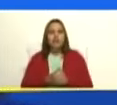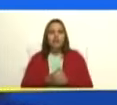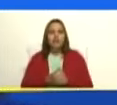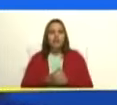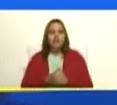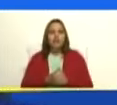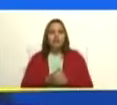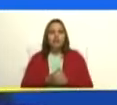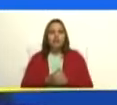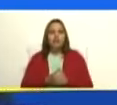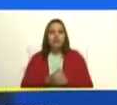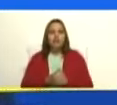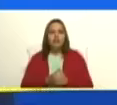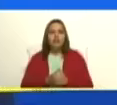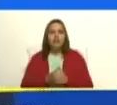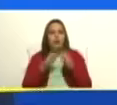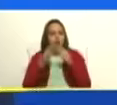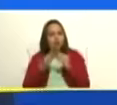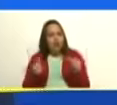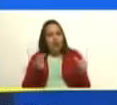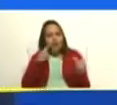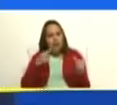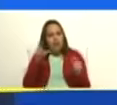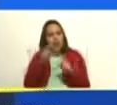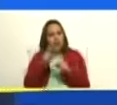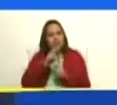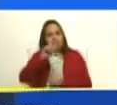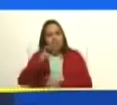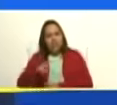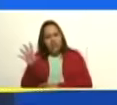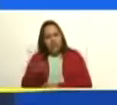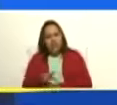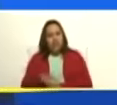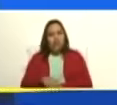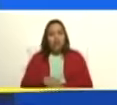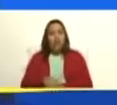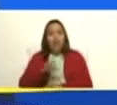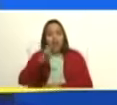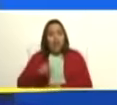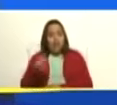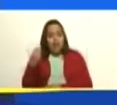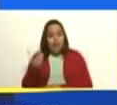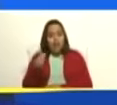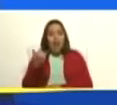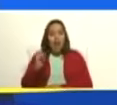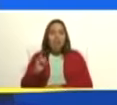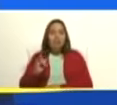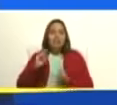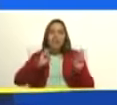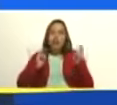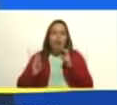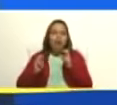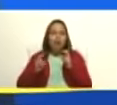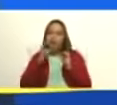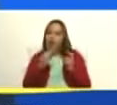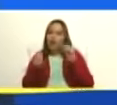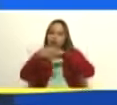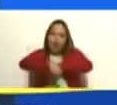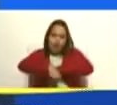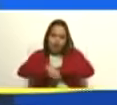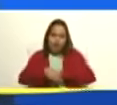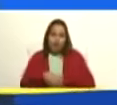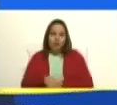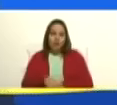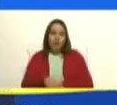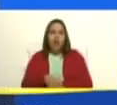leyermente, dirían en italiano. Hay temas donde no nos ponemos de acuerdo.